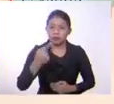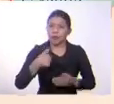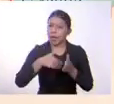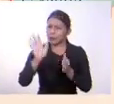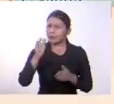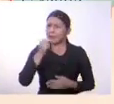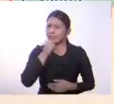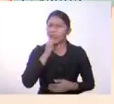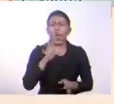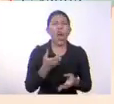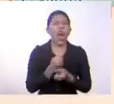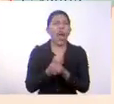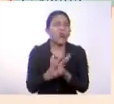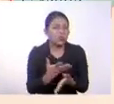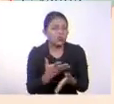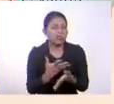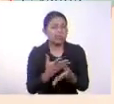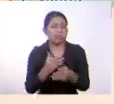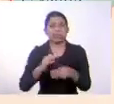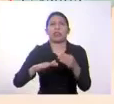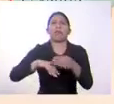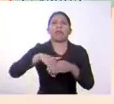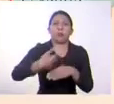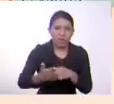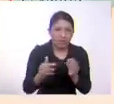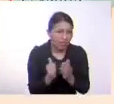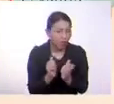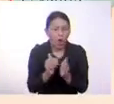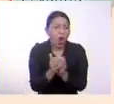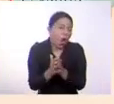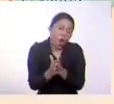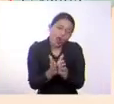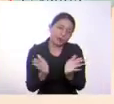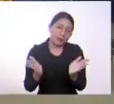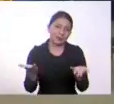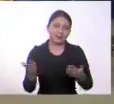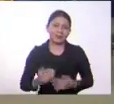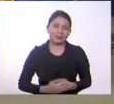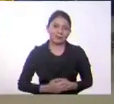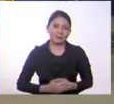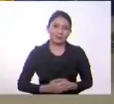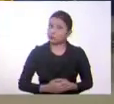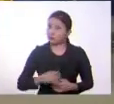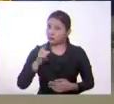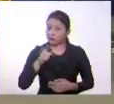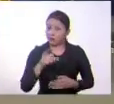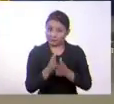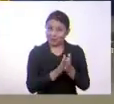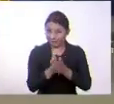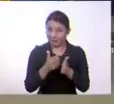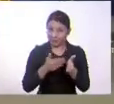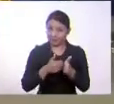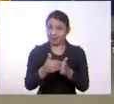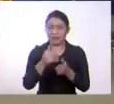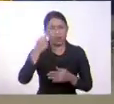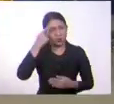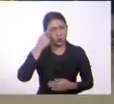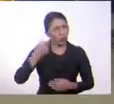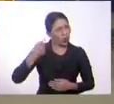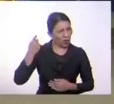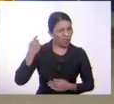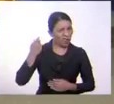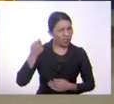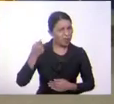las causas, sus efectos, entre otras cosas. Pero Zulma, ¿qué te parece si iniciamos recordando un